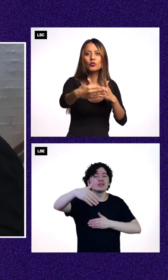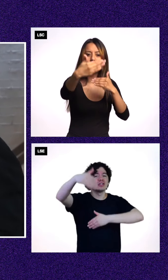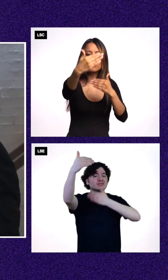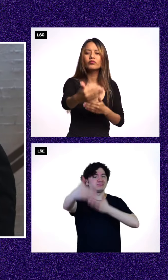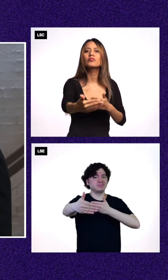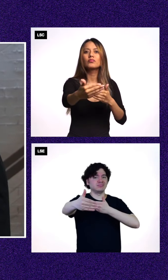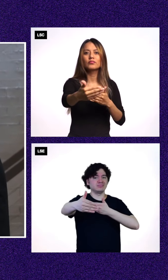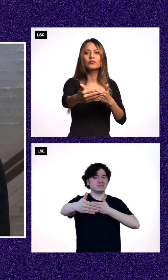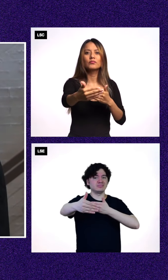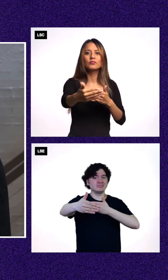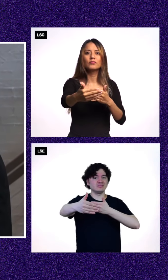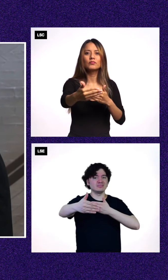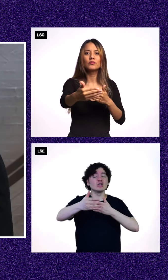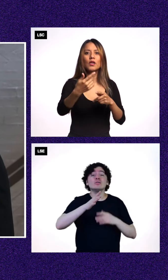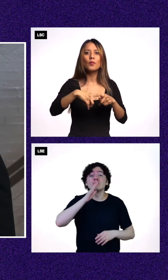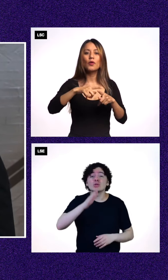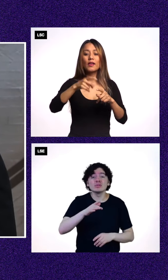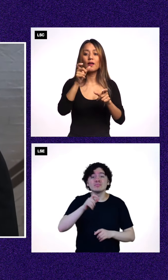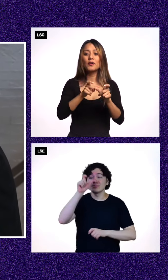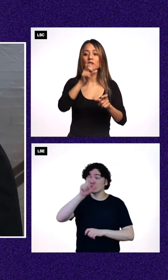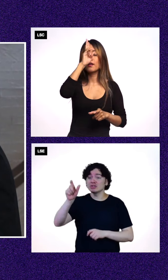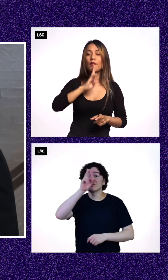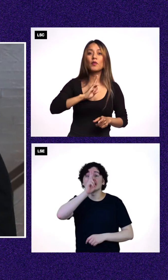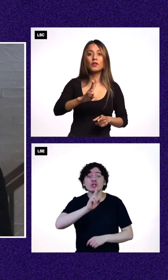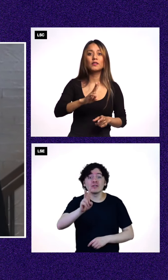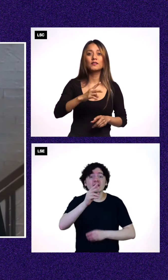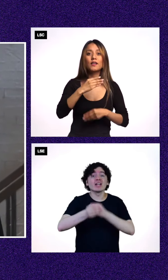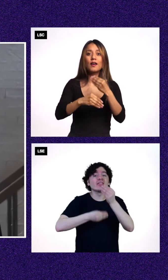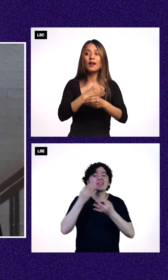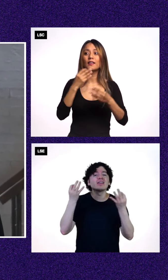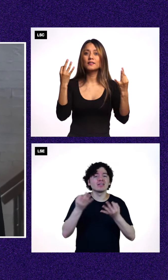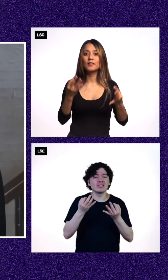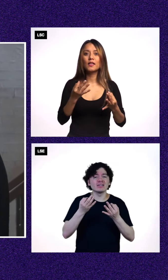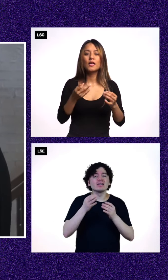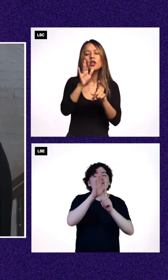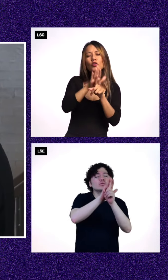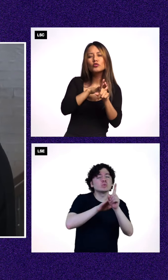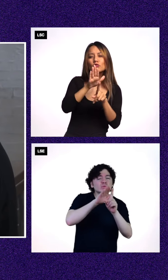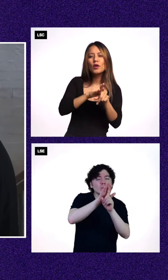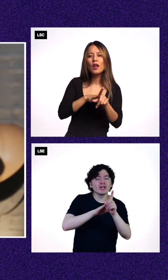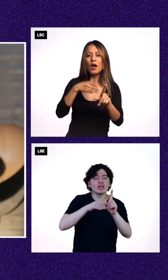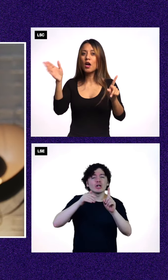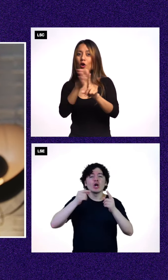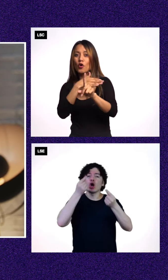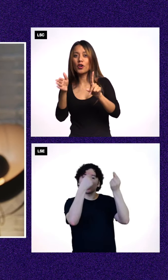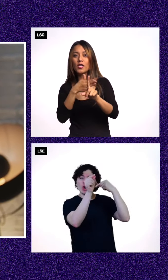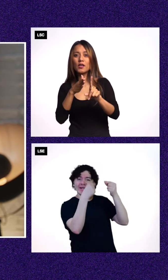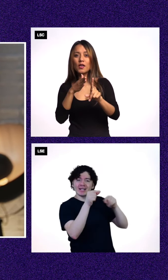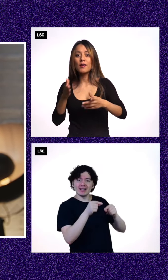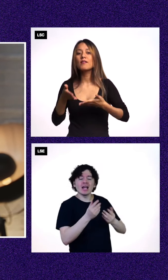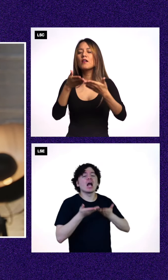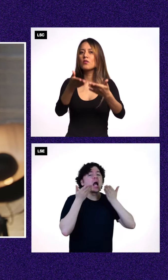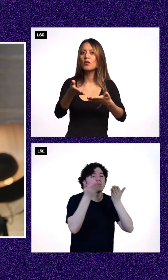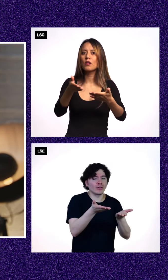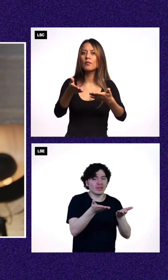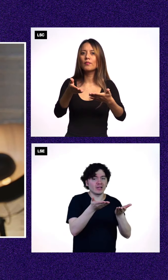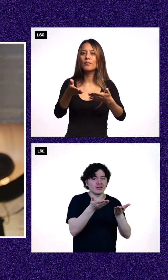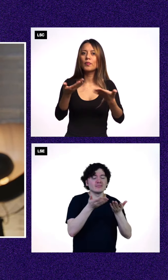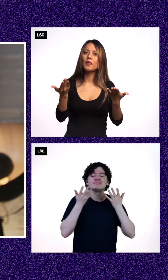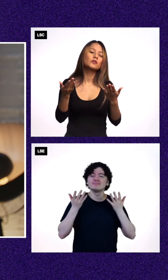los hombres para edificación, exhortación y consolación. La edificación, pensad en eso,